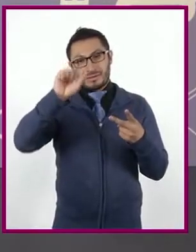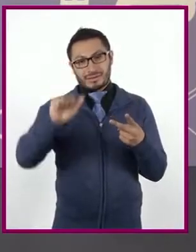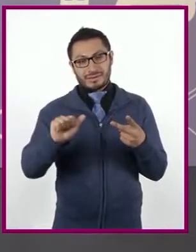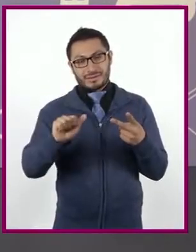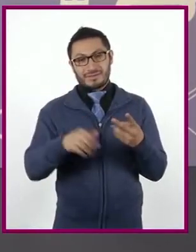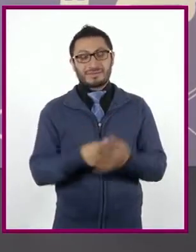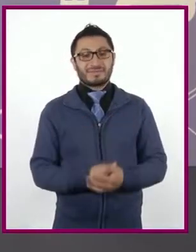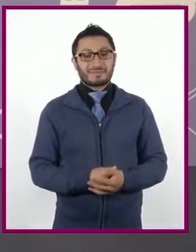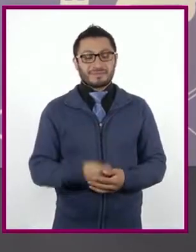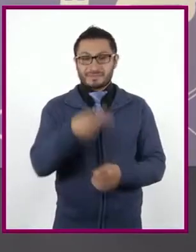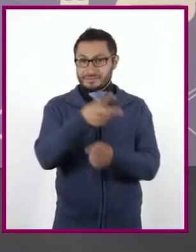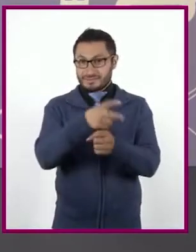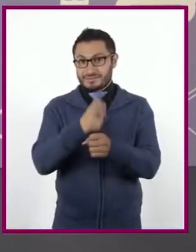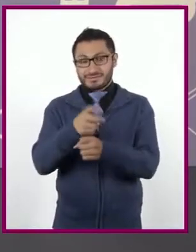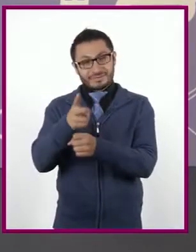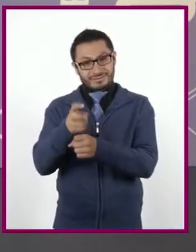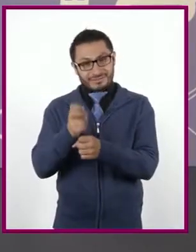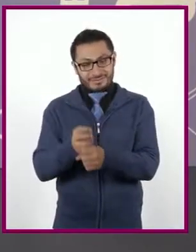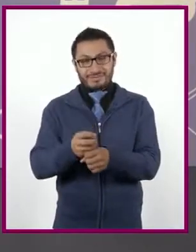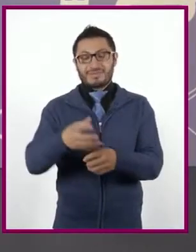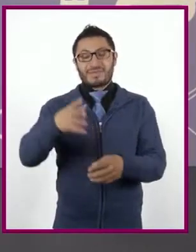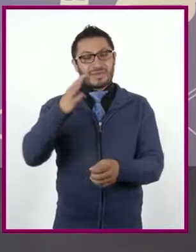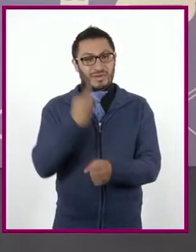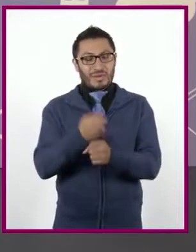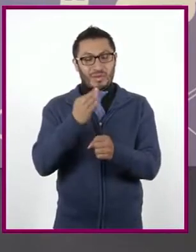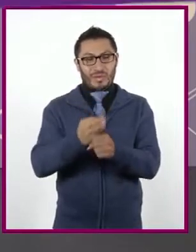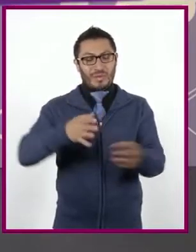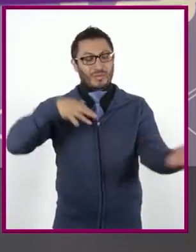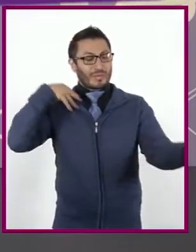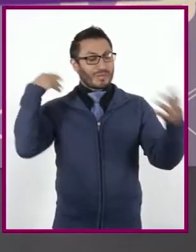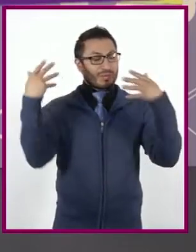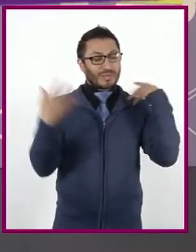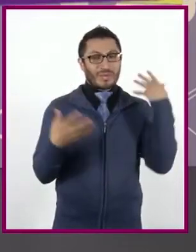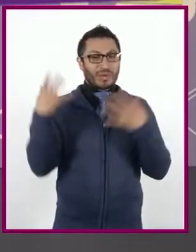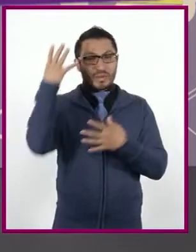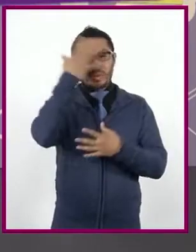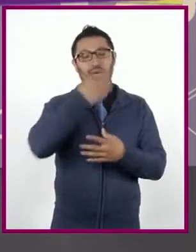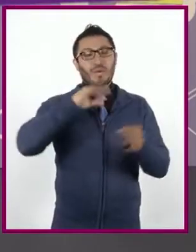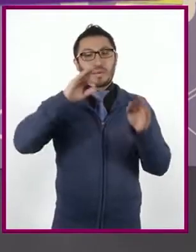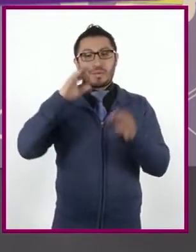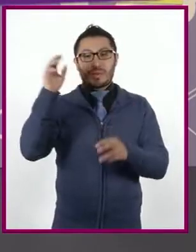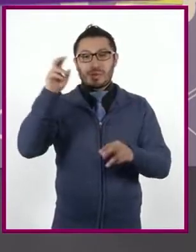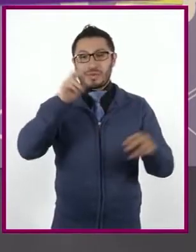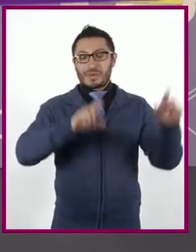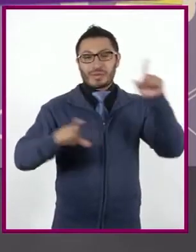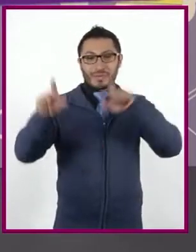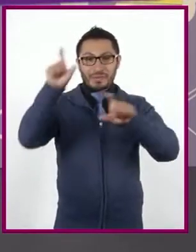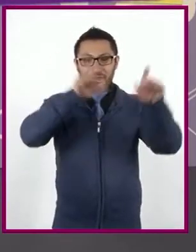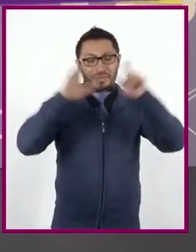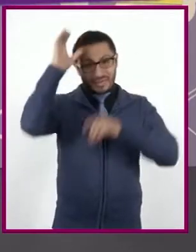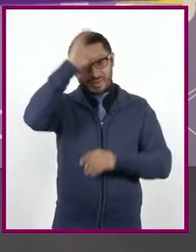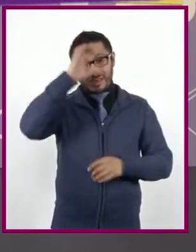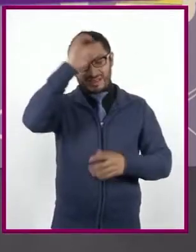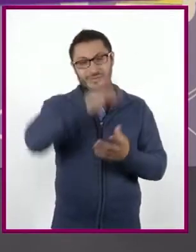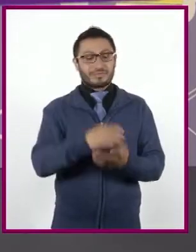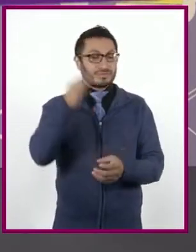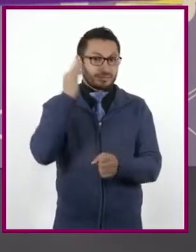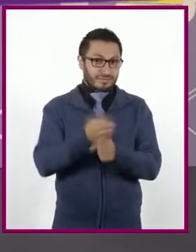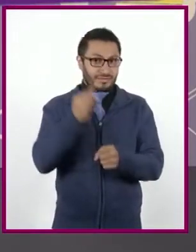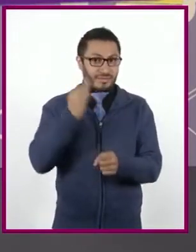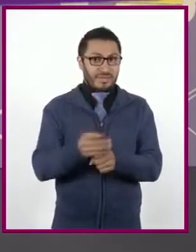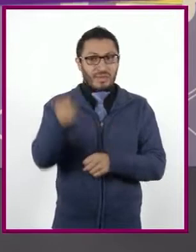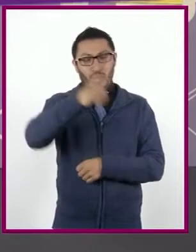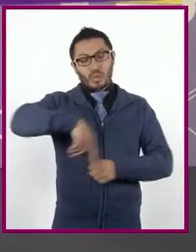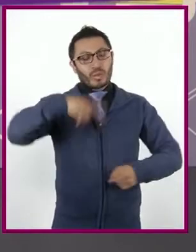Suárez. Les invitamos a vivir una aventura más en el maravilloso mundo de la ciencia. Durante esta sesión identificarás